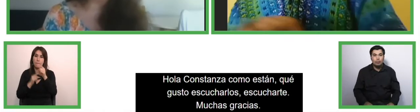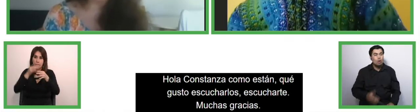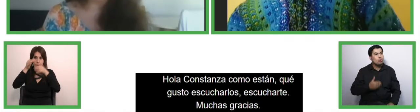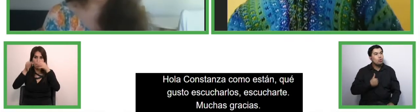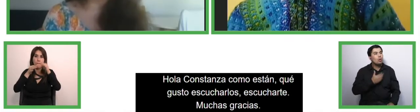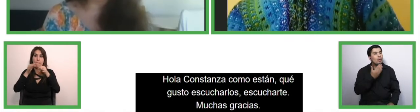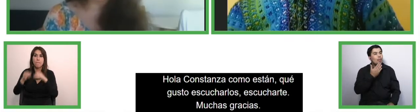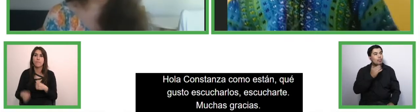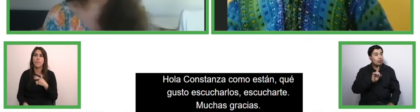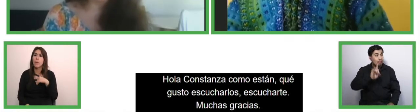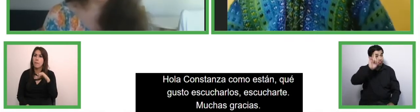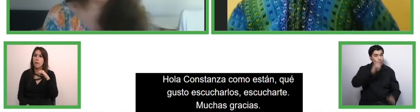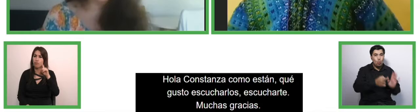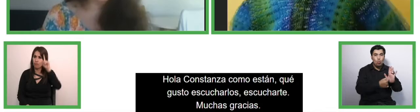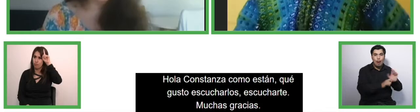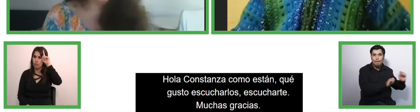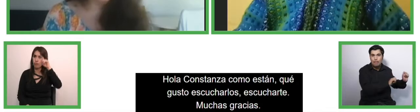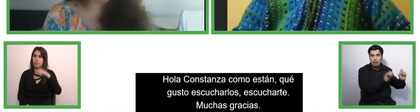una presentación allí,